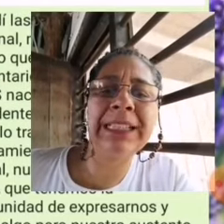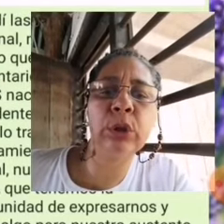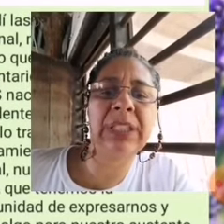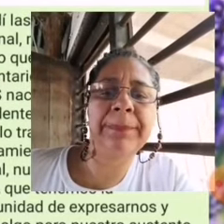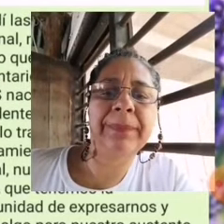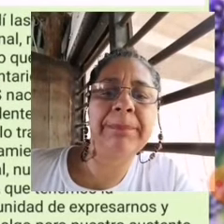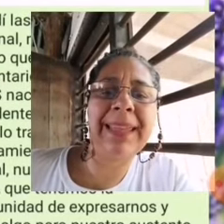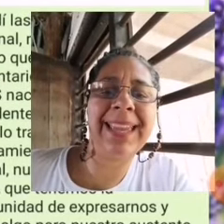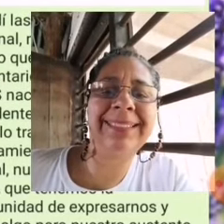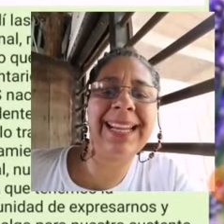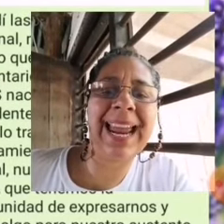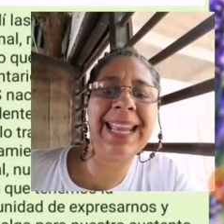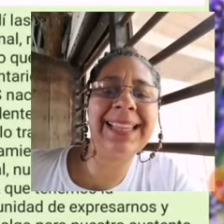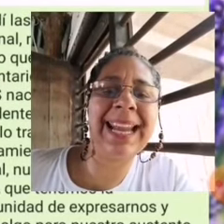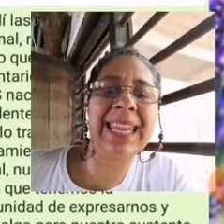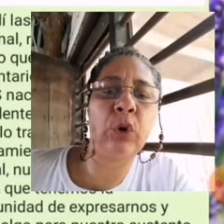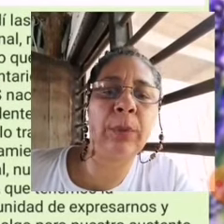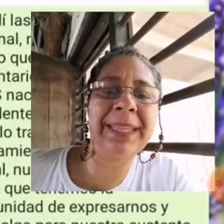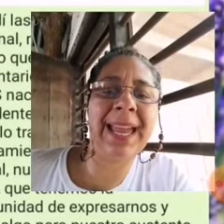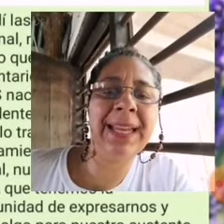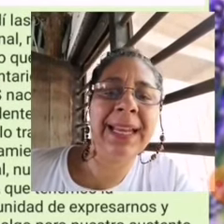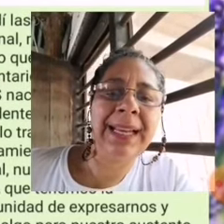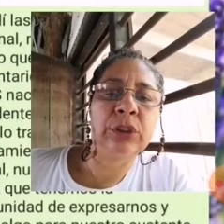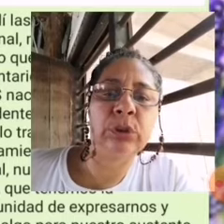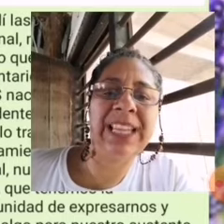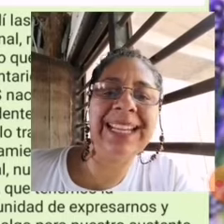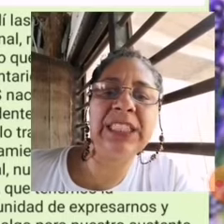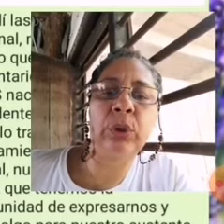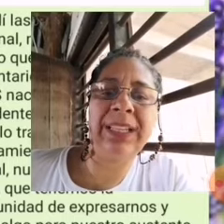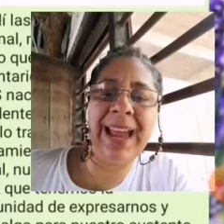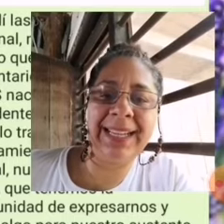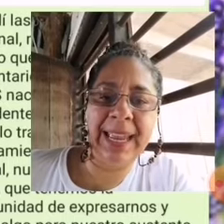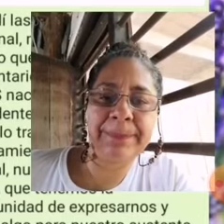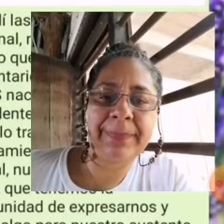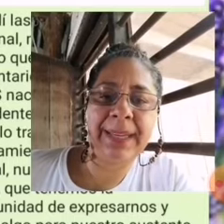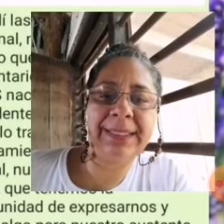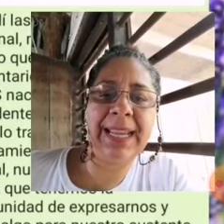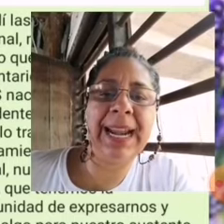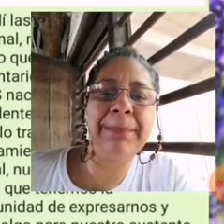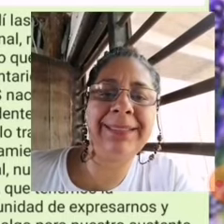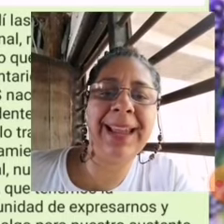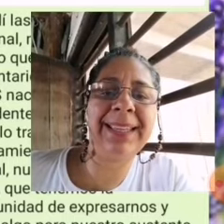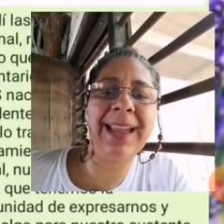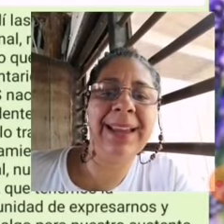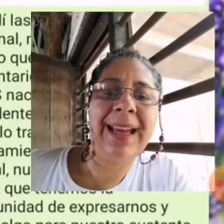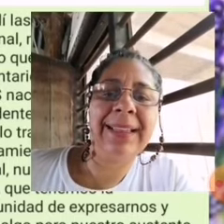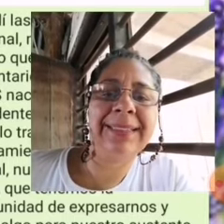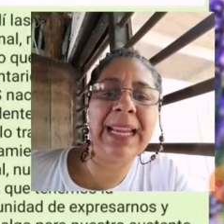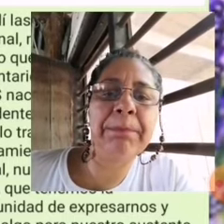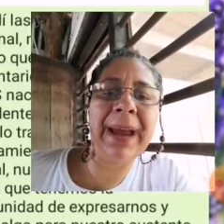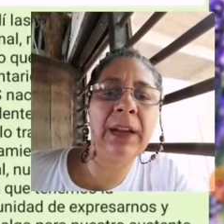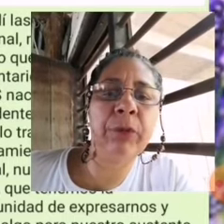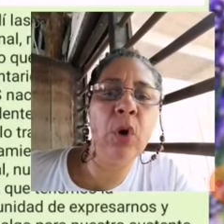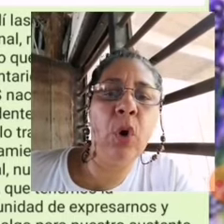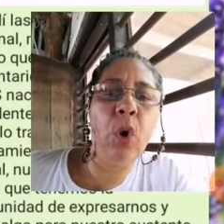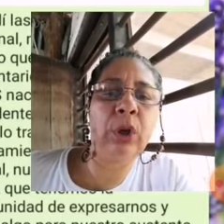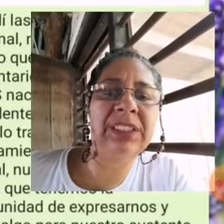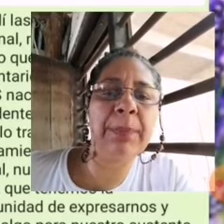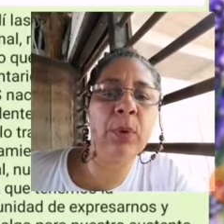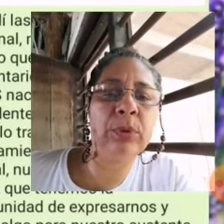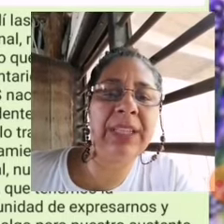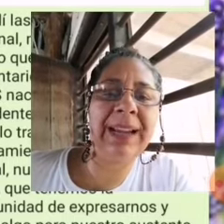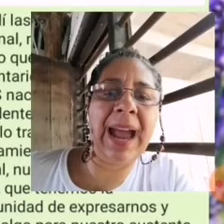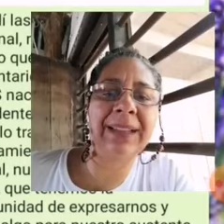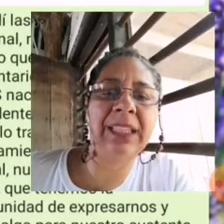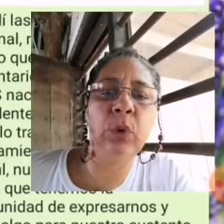mayo del 2012 mediante la Ley de la Economía Social y Solidaria. reglamentaria del párrafo